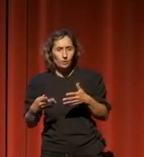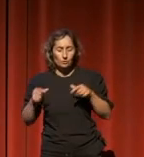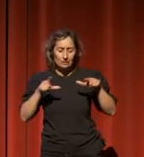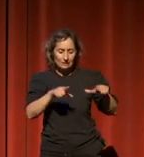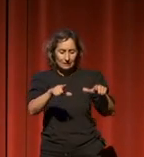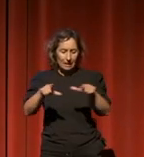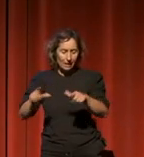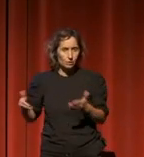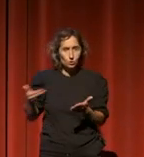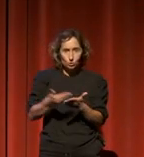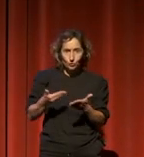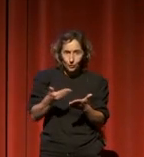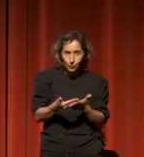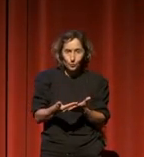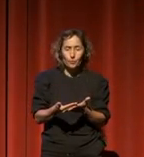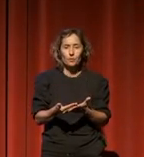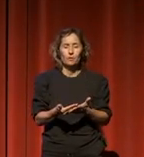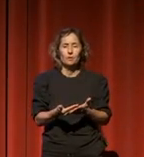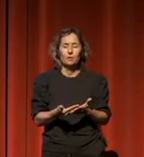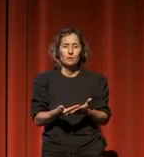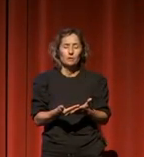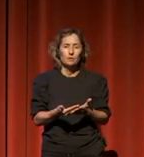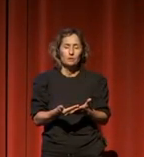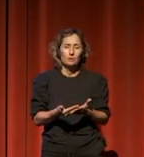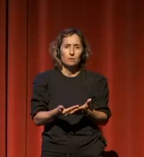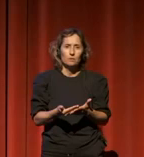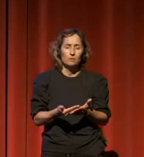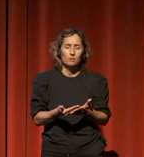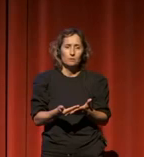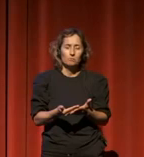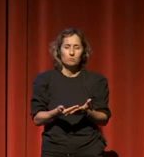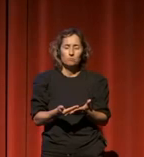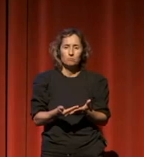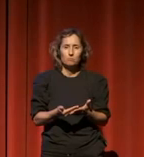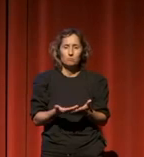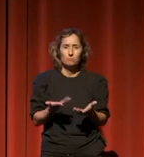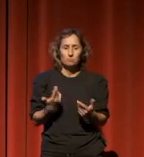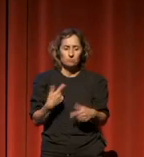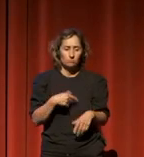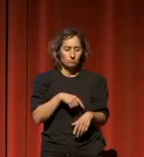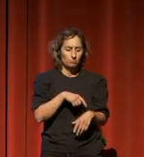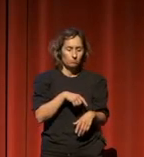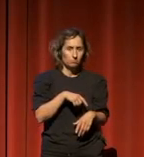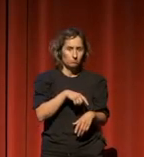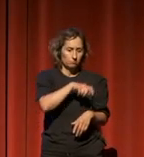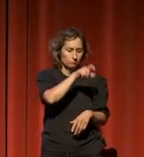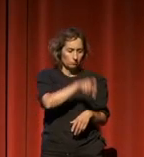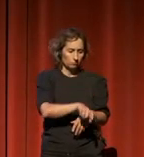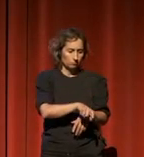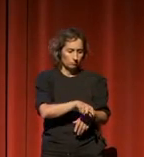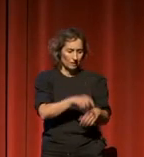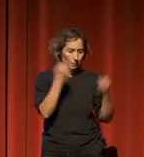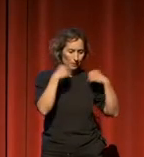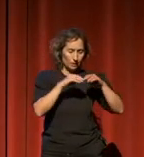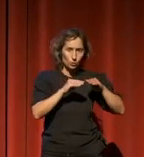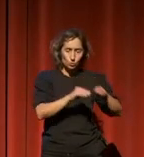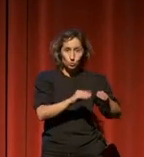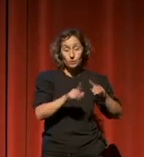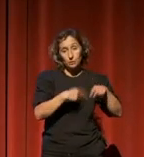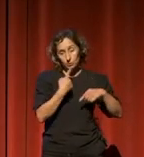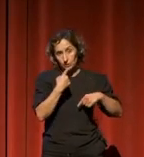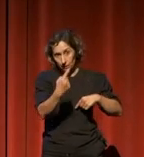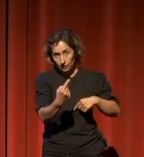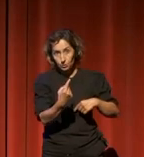salas eh la propia práctica del del personal bibliotecario ahora incluiré una cita al